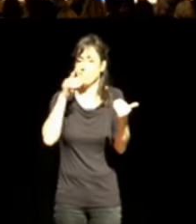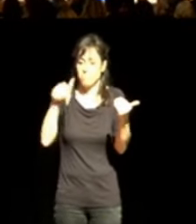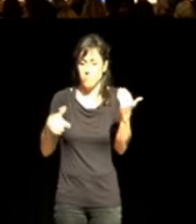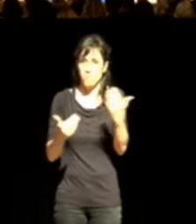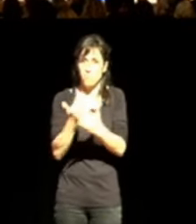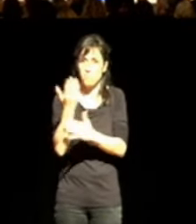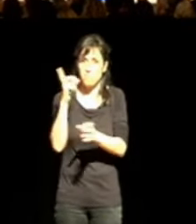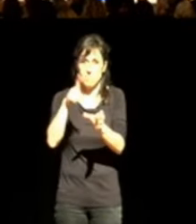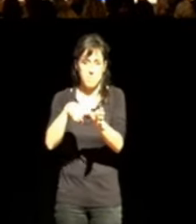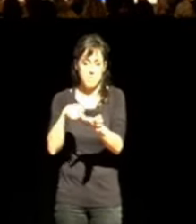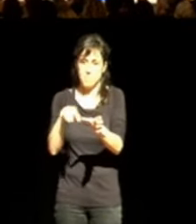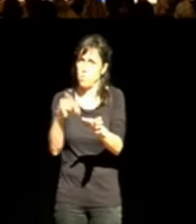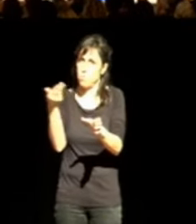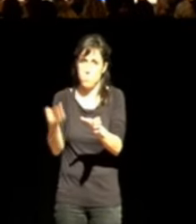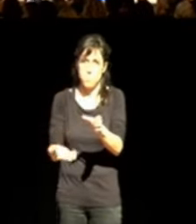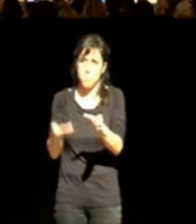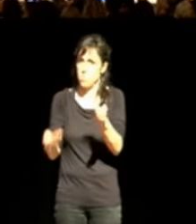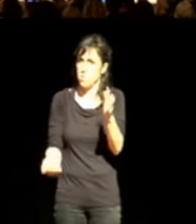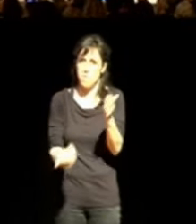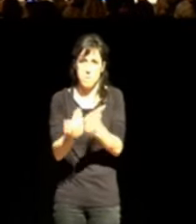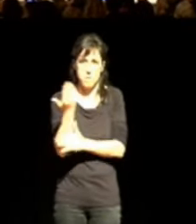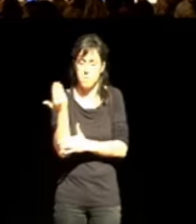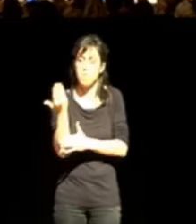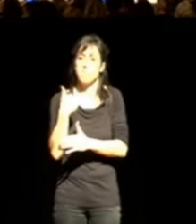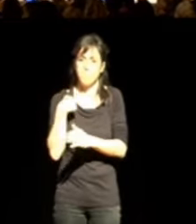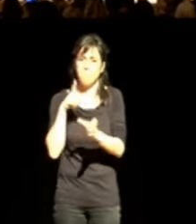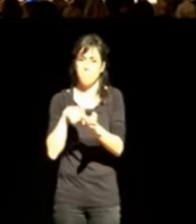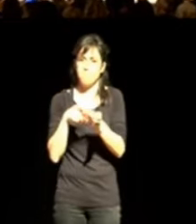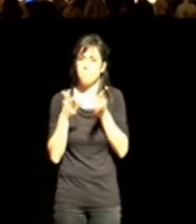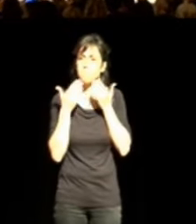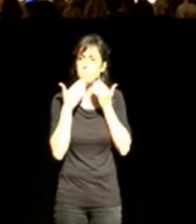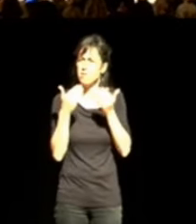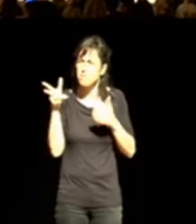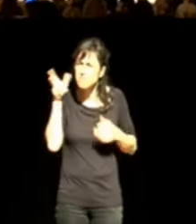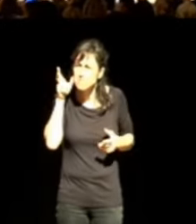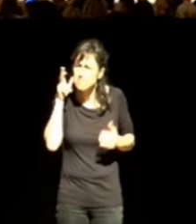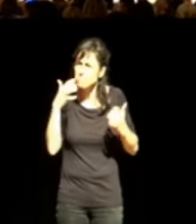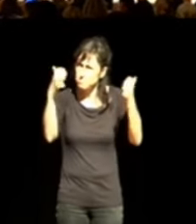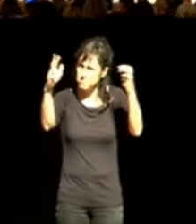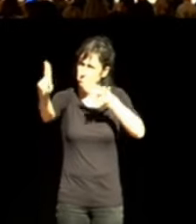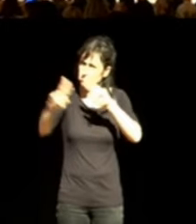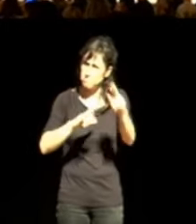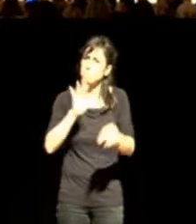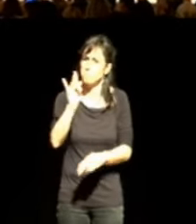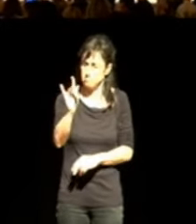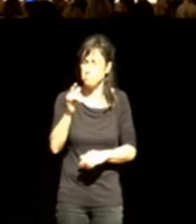parece imprescindible. Pues ya, ¿se oye? Si no,